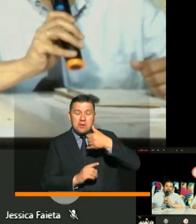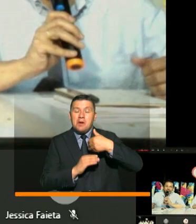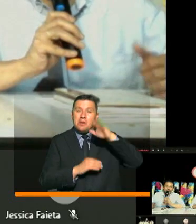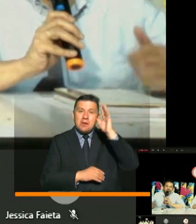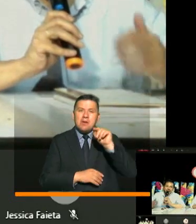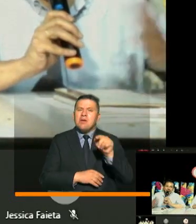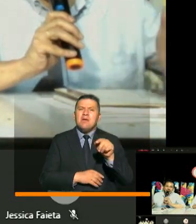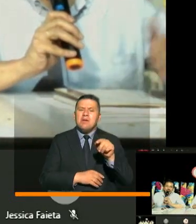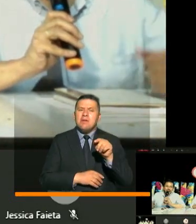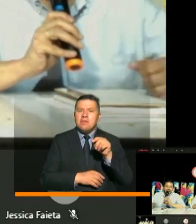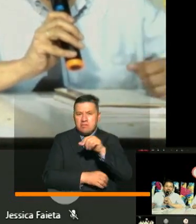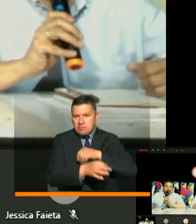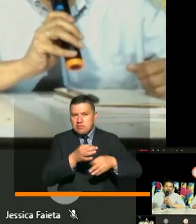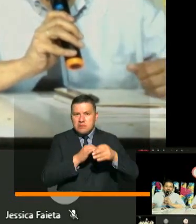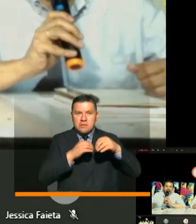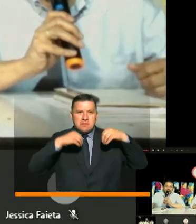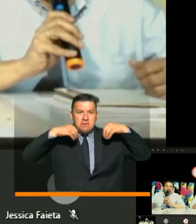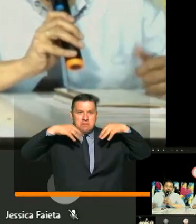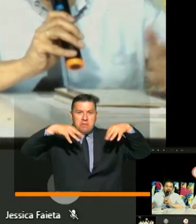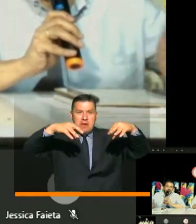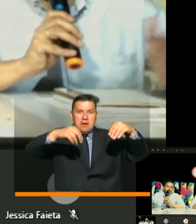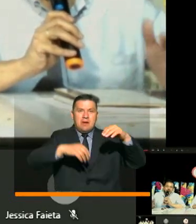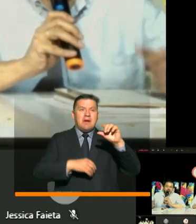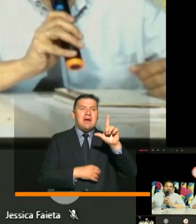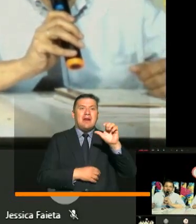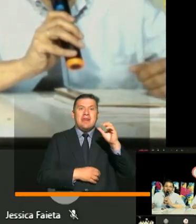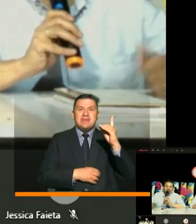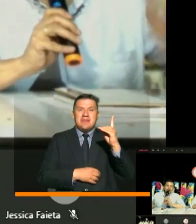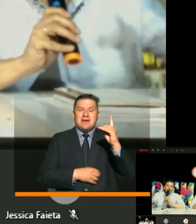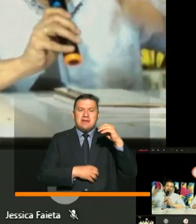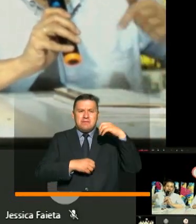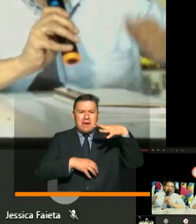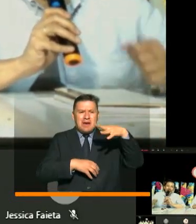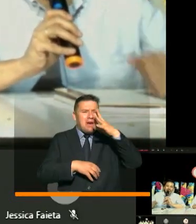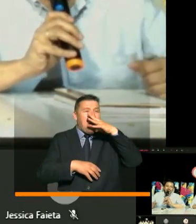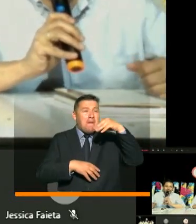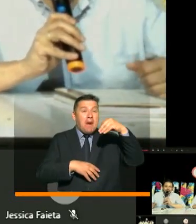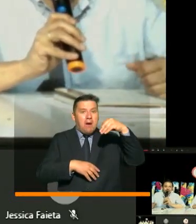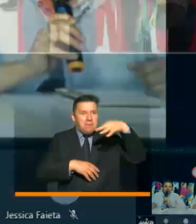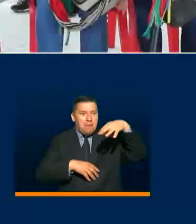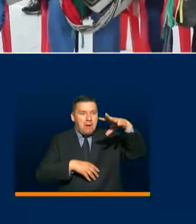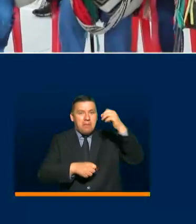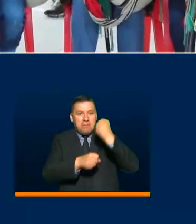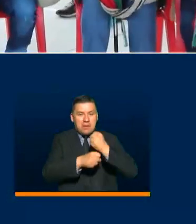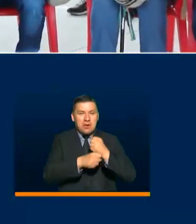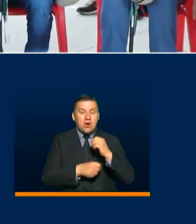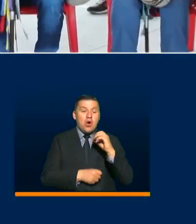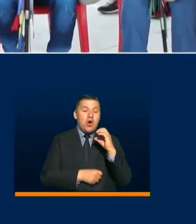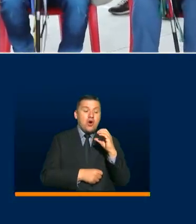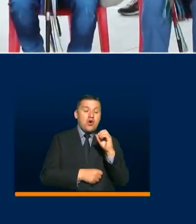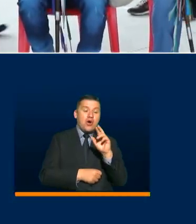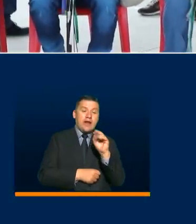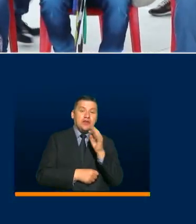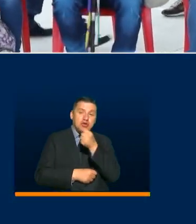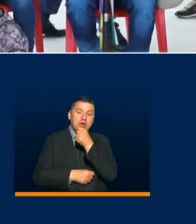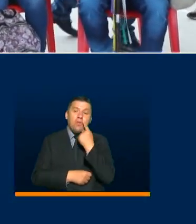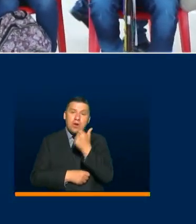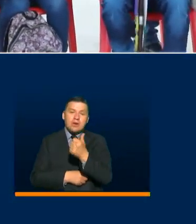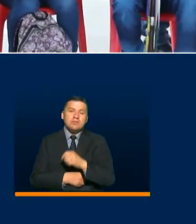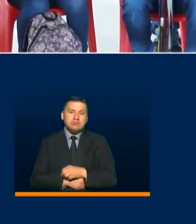llevando cambio de la iluminación LED a los municipios del Pacífico. Y hoy, acá en Corinto, hemos dado la noticia que haremos lo